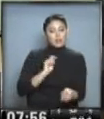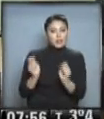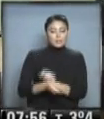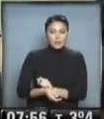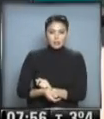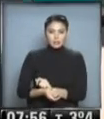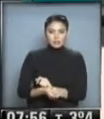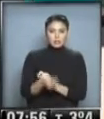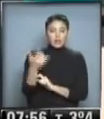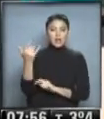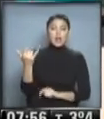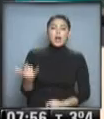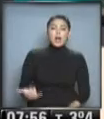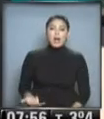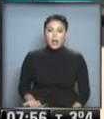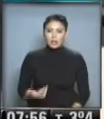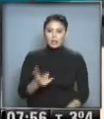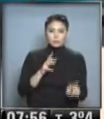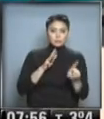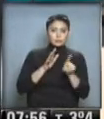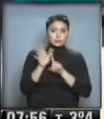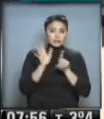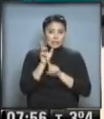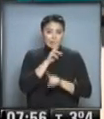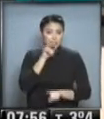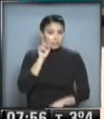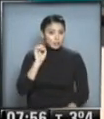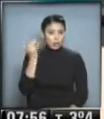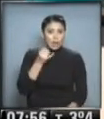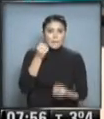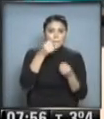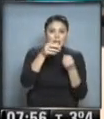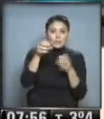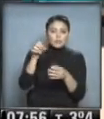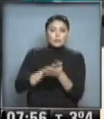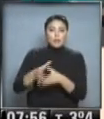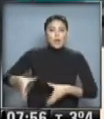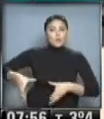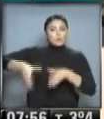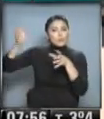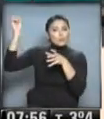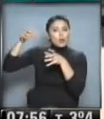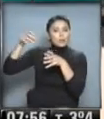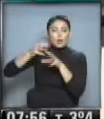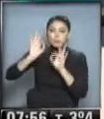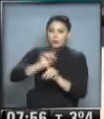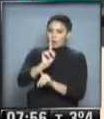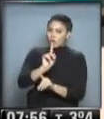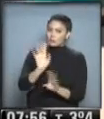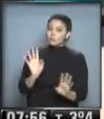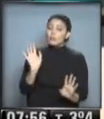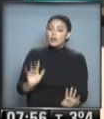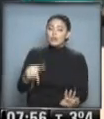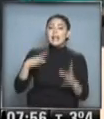que ha aparecido parte del producto en el abastecimiento a los molinos harineros pero no totalmente por eso